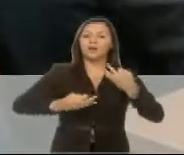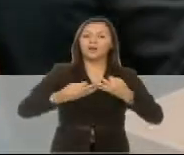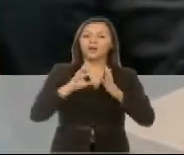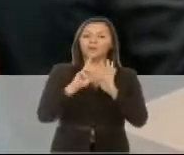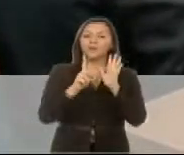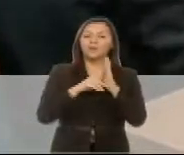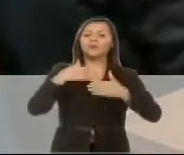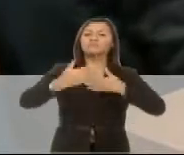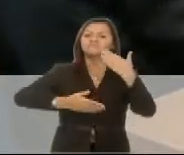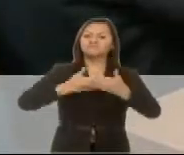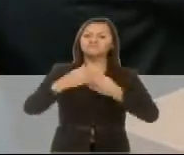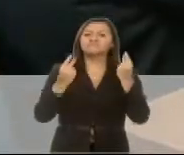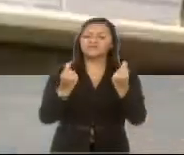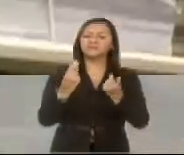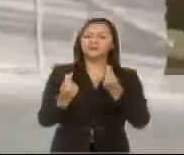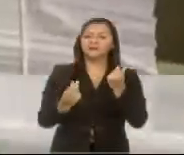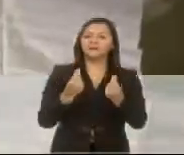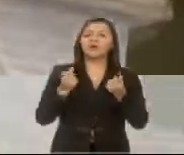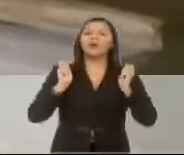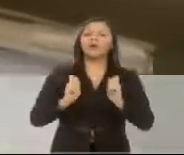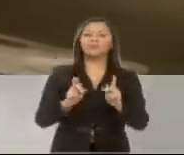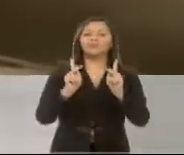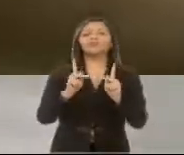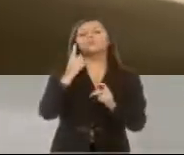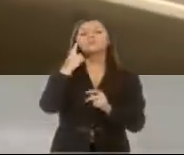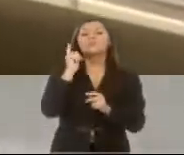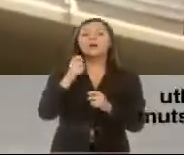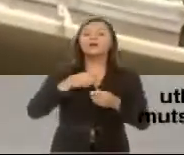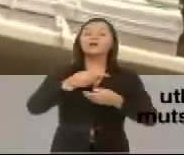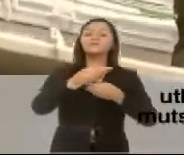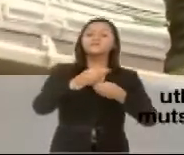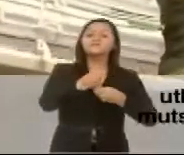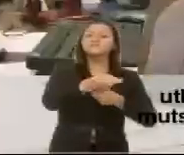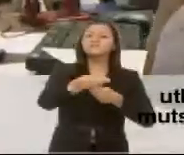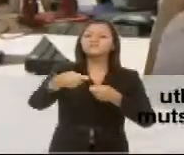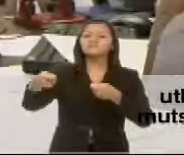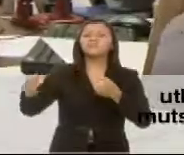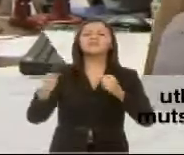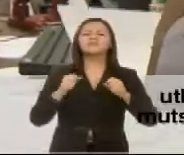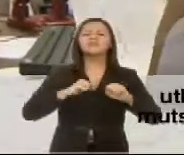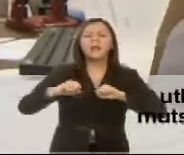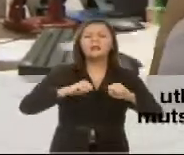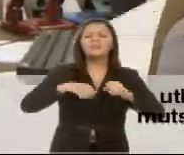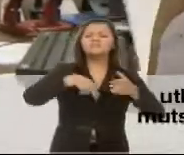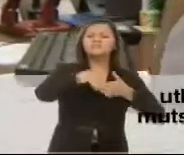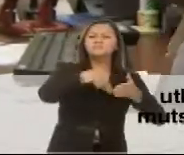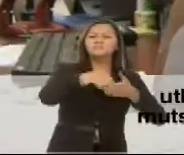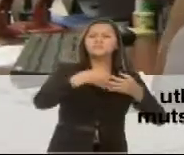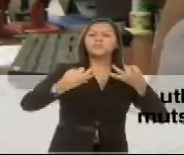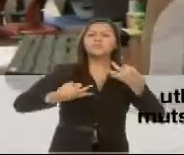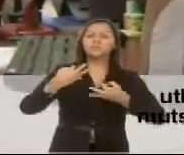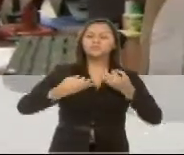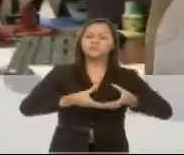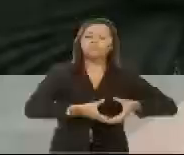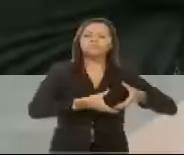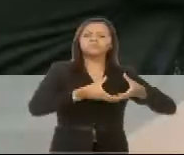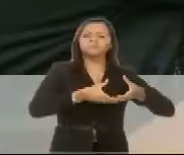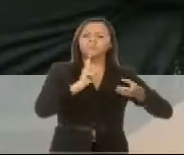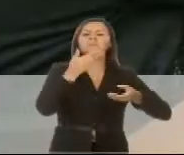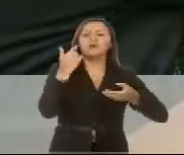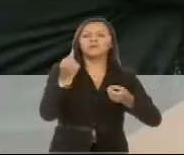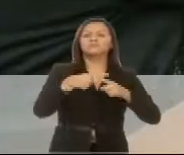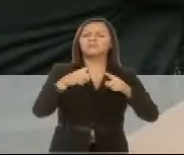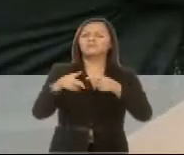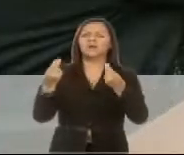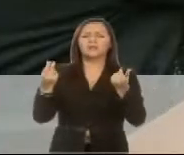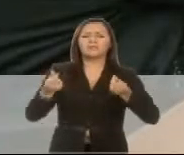el propósito de generar un proceso más ágil y oportuno en el despacho de los juicios que se tramitan en la Corte Nacional de Justicia, que es